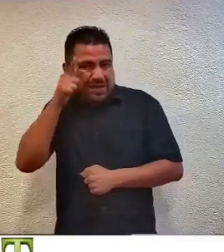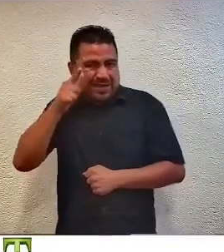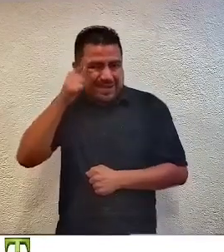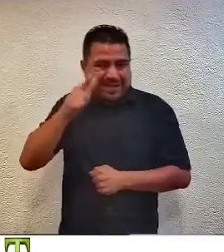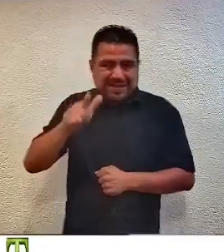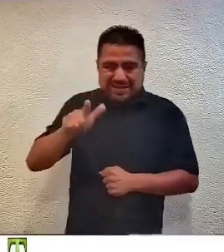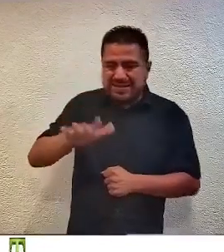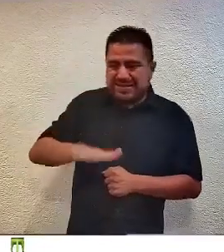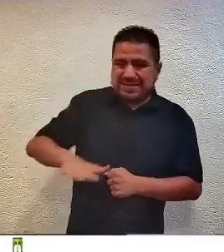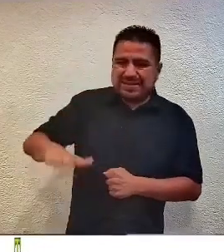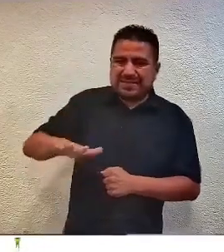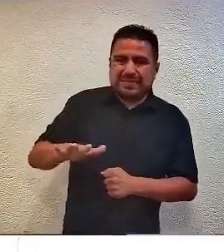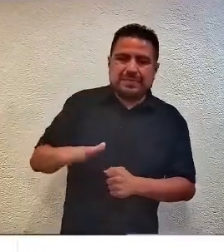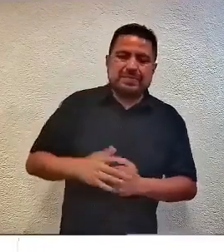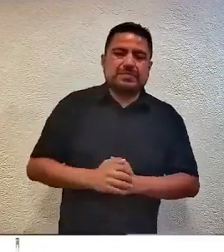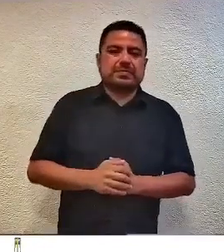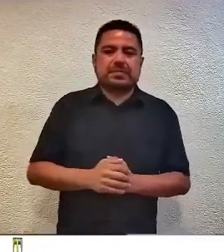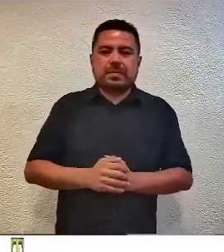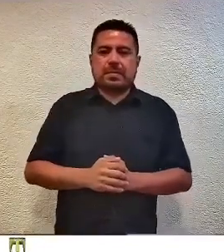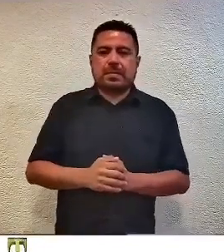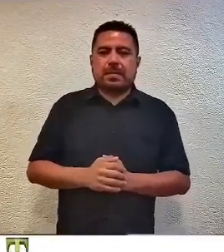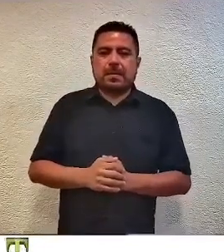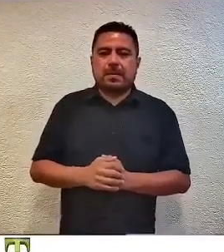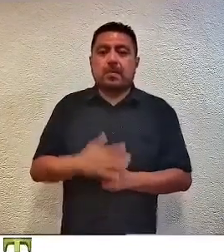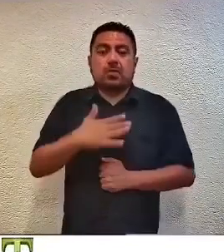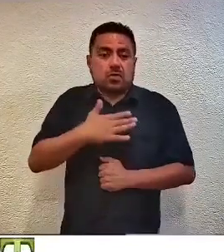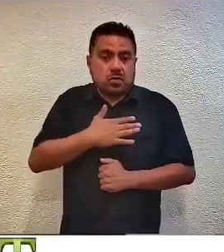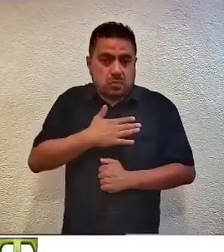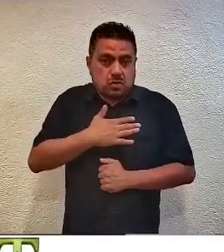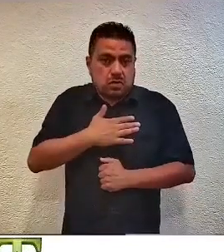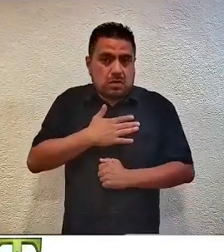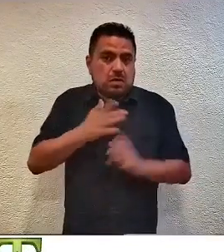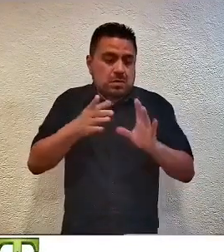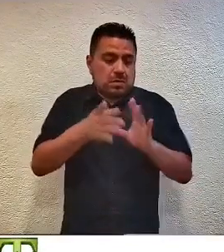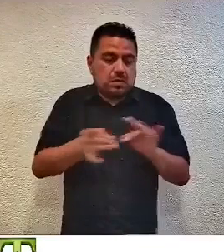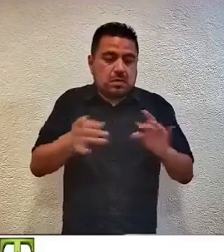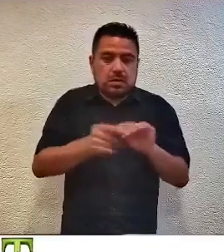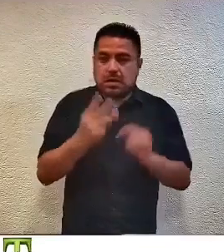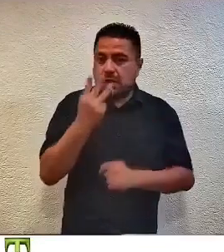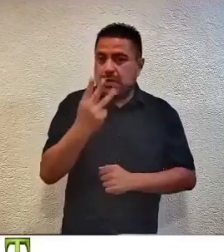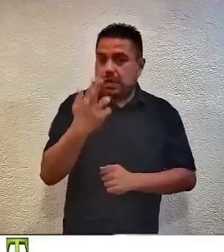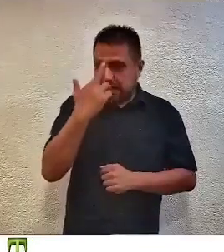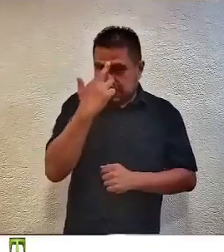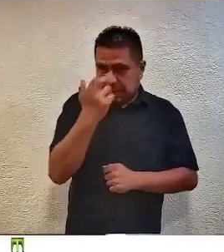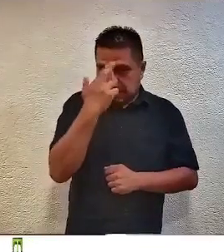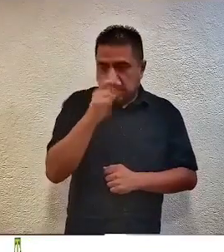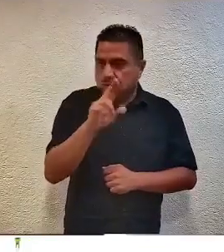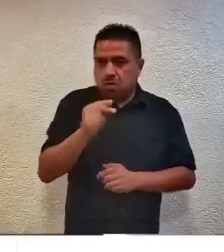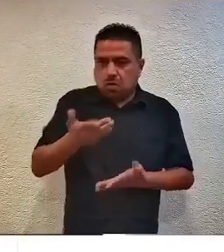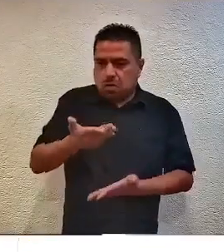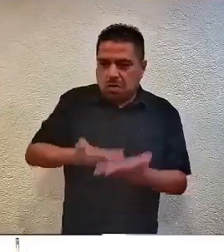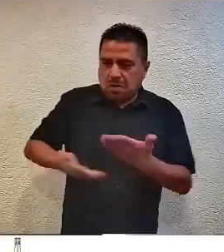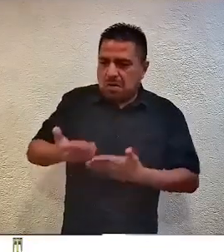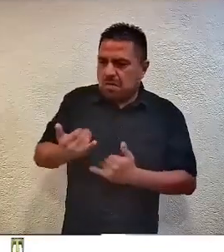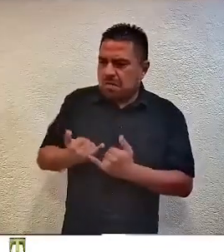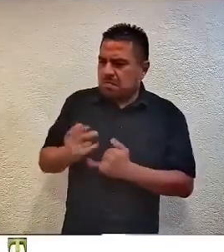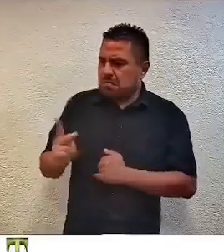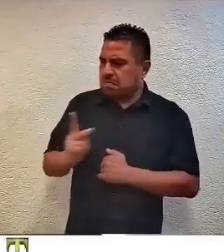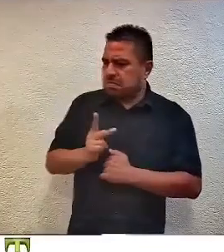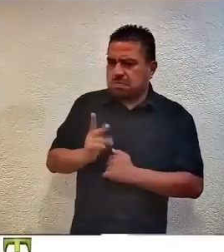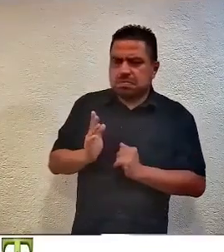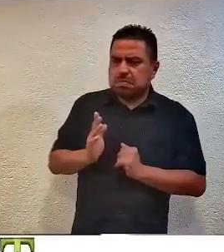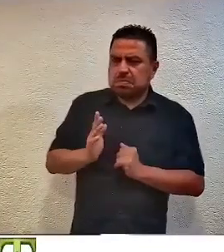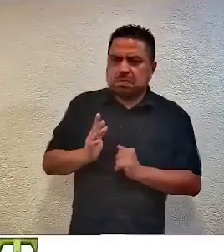del municipio de Metlatono. Y yo señalé 3 razones por las cuales no compartía el proyecto. La